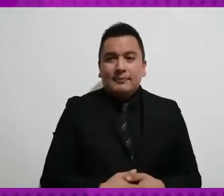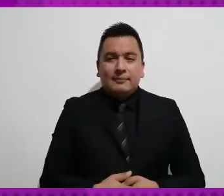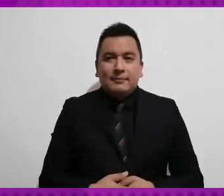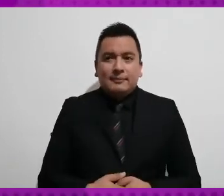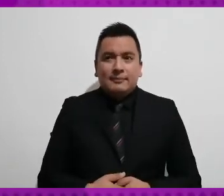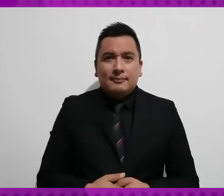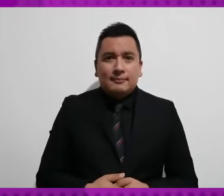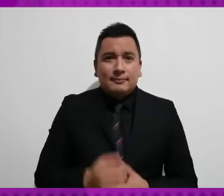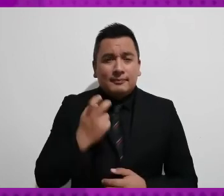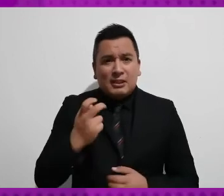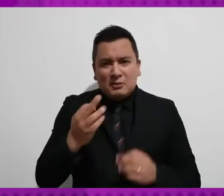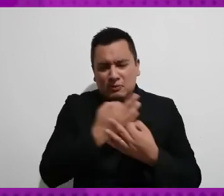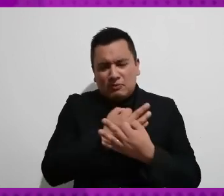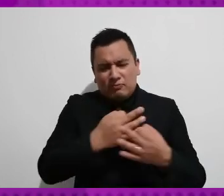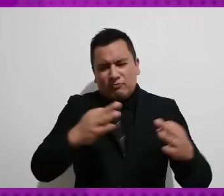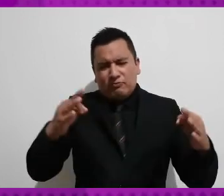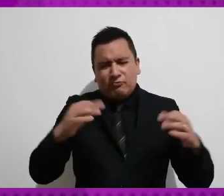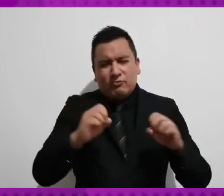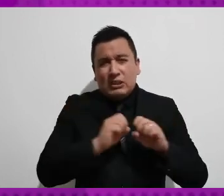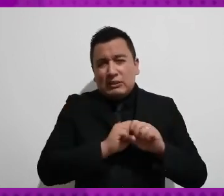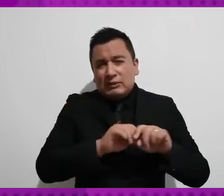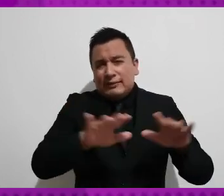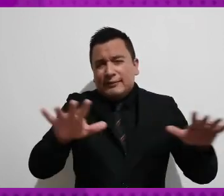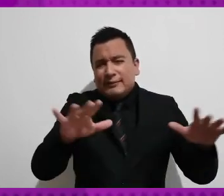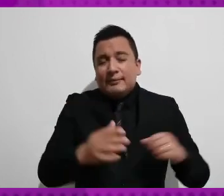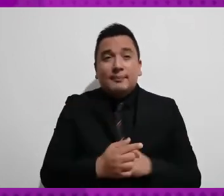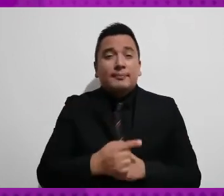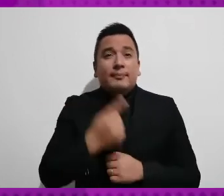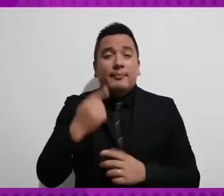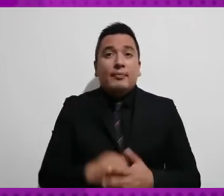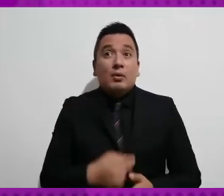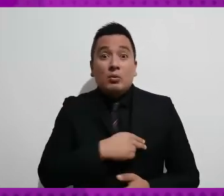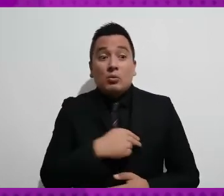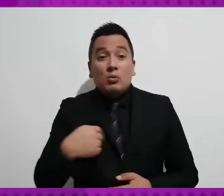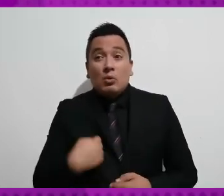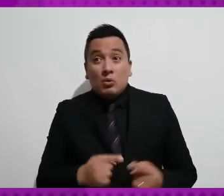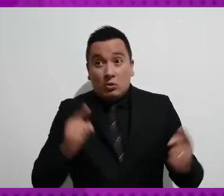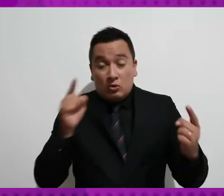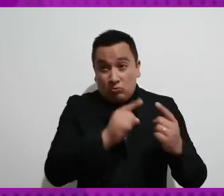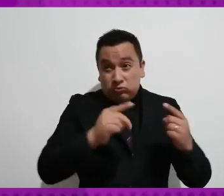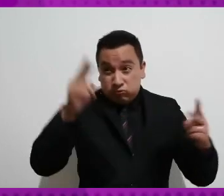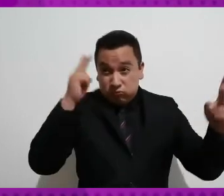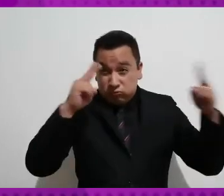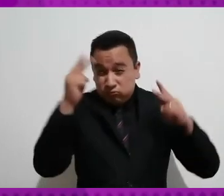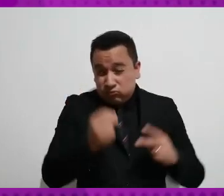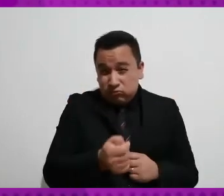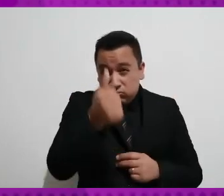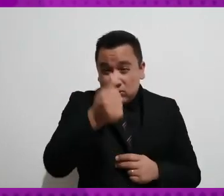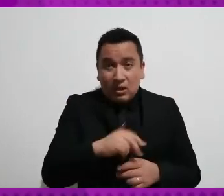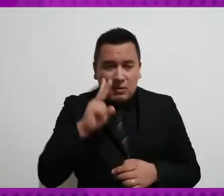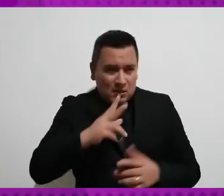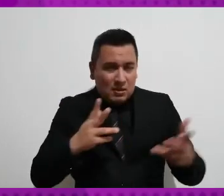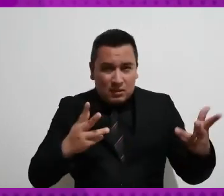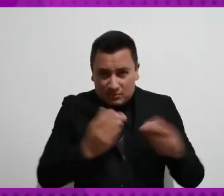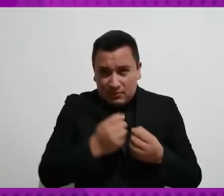esa es una difusión muy amplia porque desde el primer momento que nos acercamos a la ciudadanía para pedirles que nos